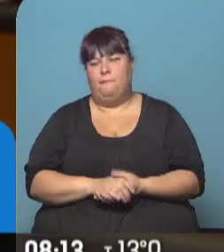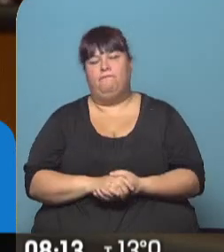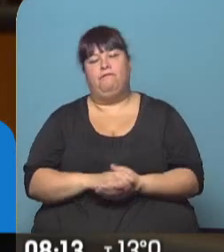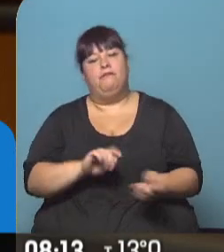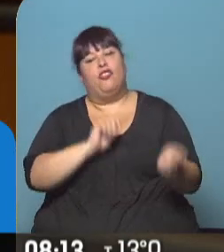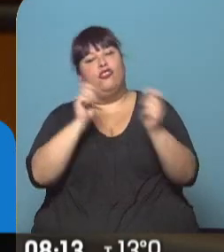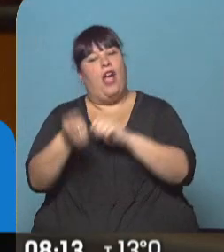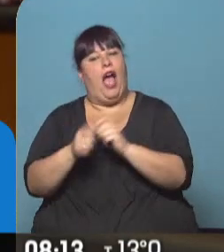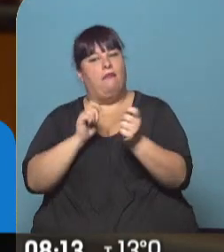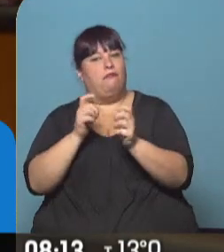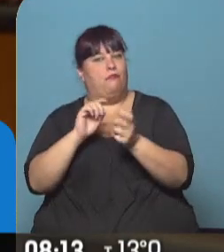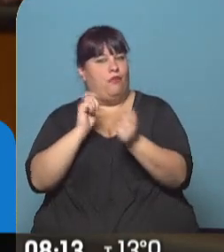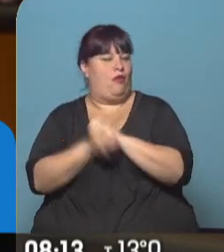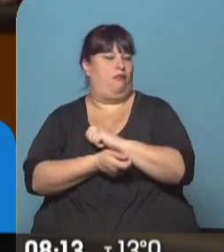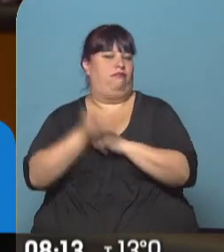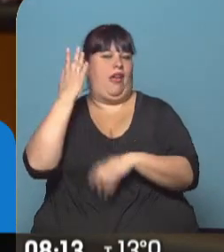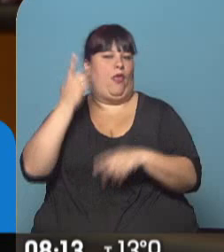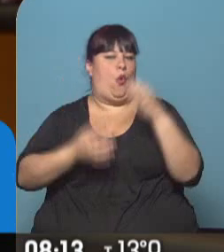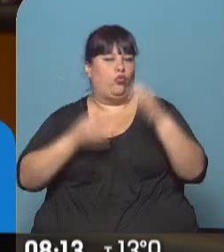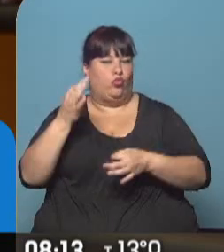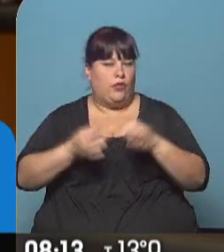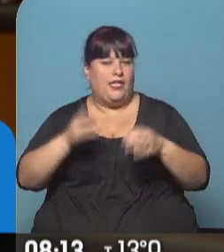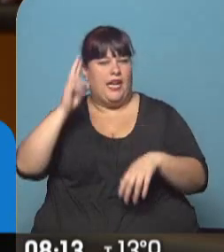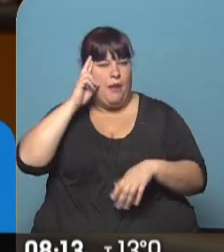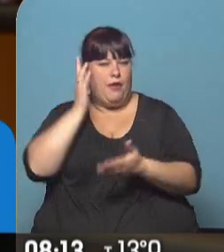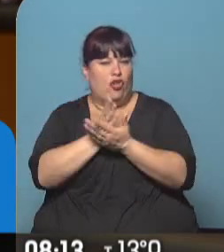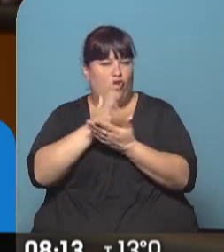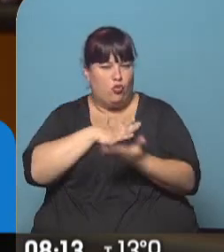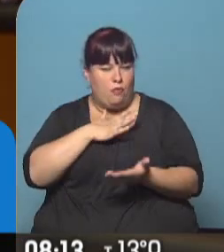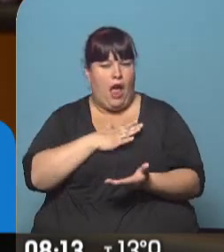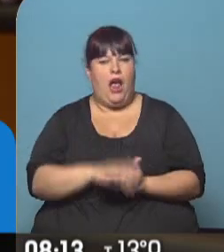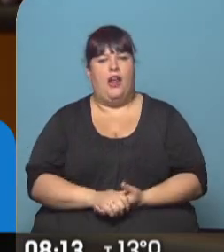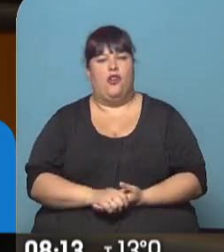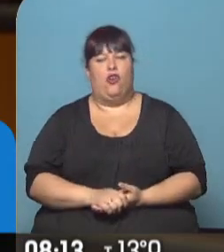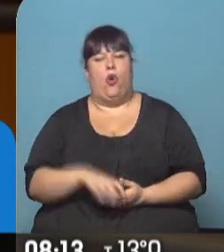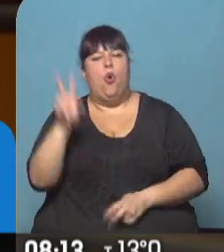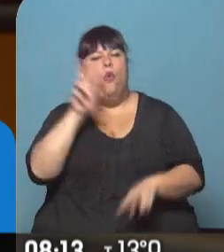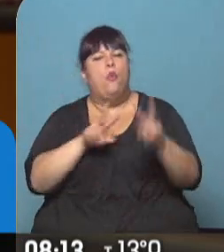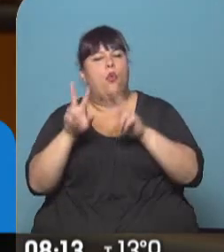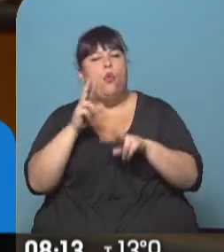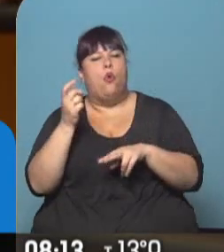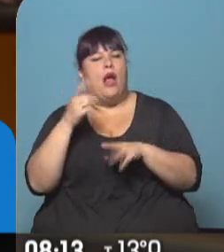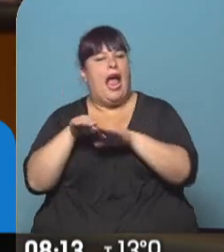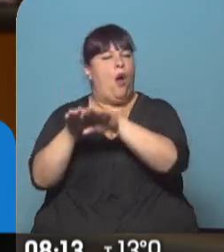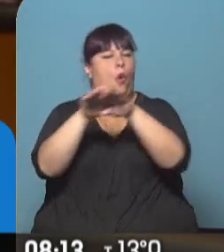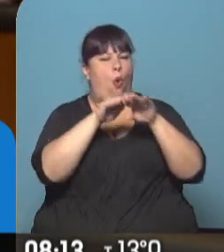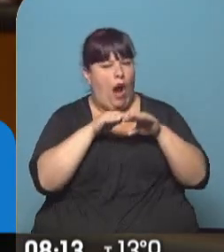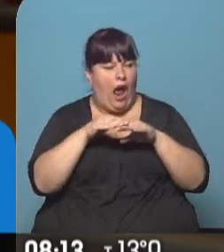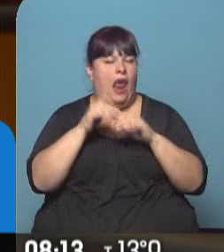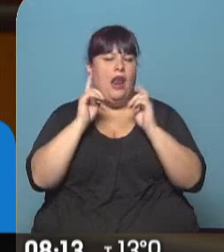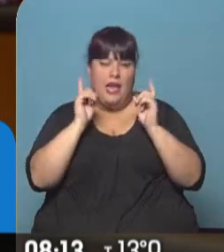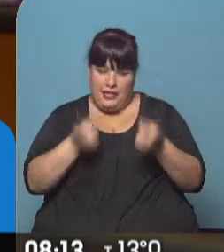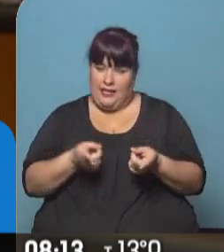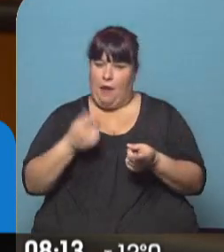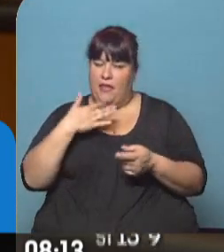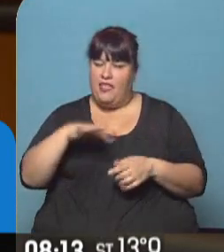pasamos a ese gran imperativo social de justicia de respeto a poderes humanos de búsqueda por la igualdad que también